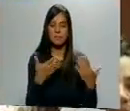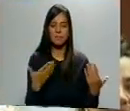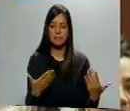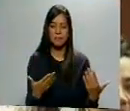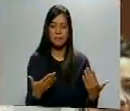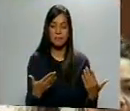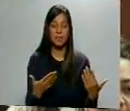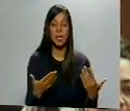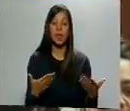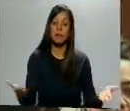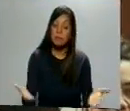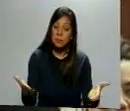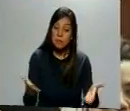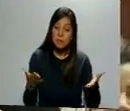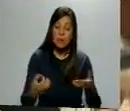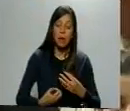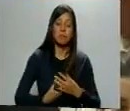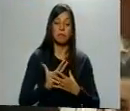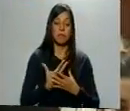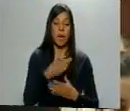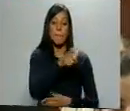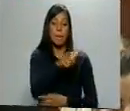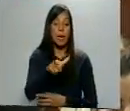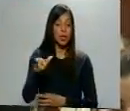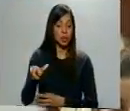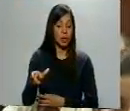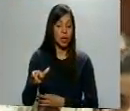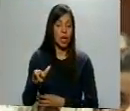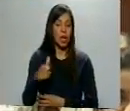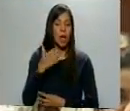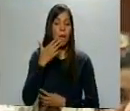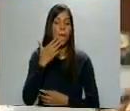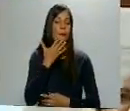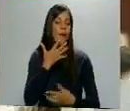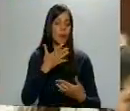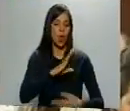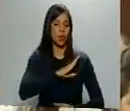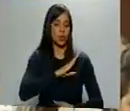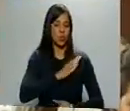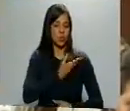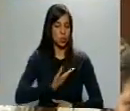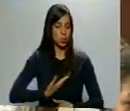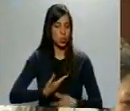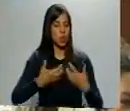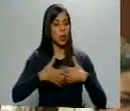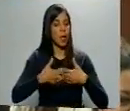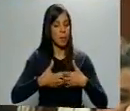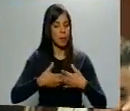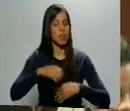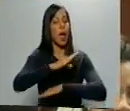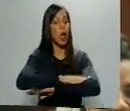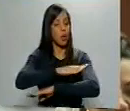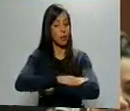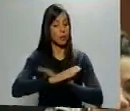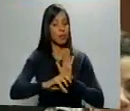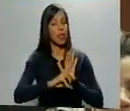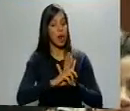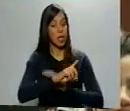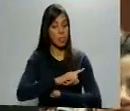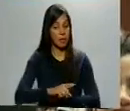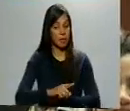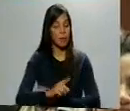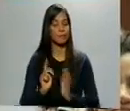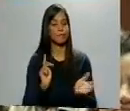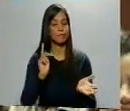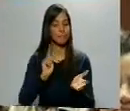busca motivar a que los ciudadanos, los empresarios, sigan cumpliendo la ley, sigan